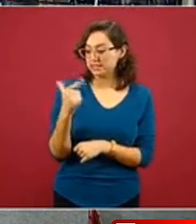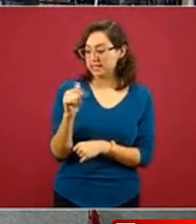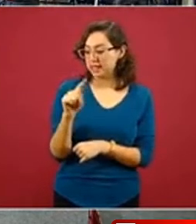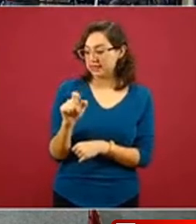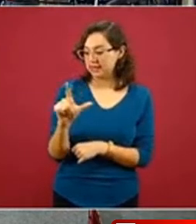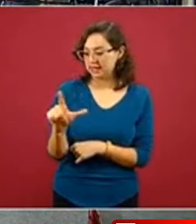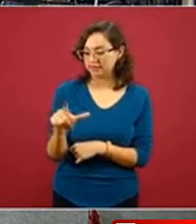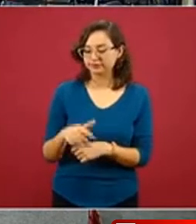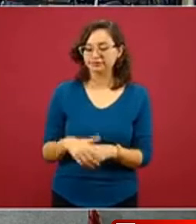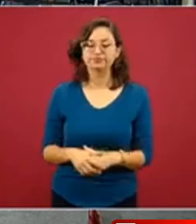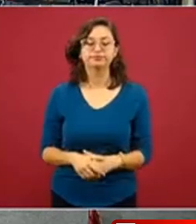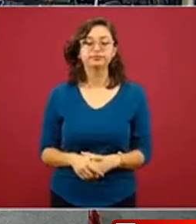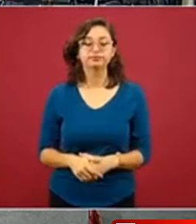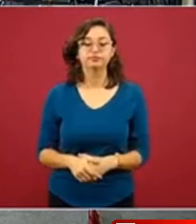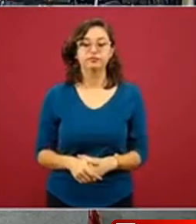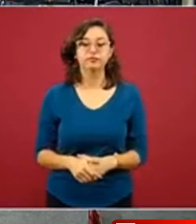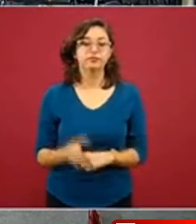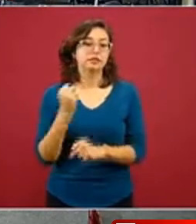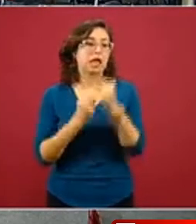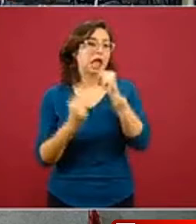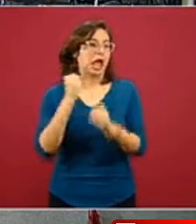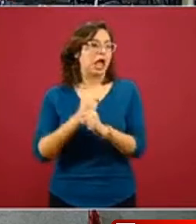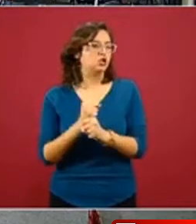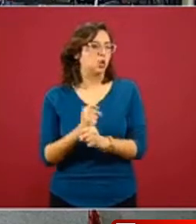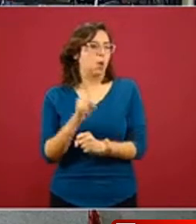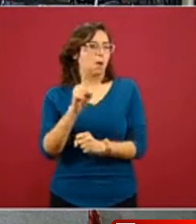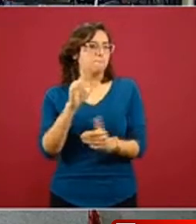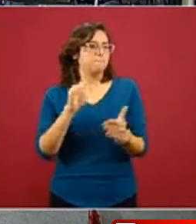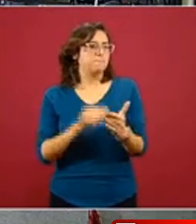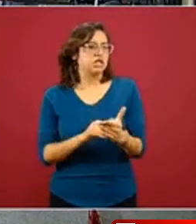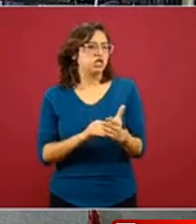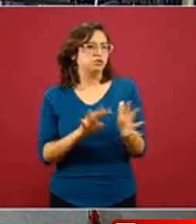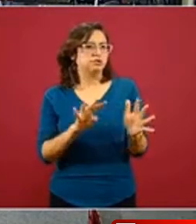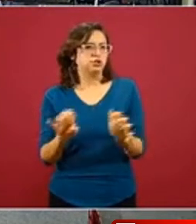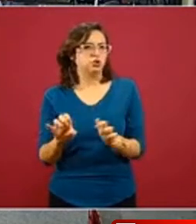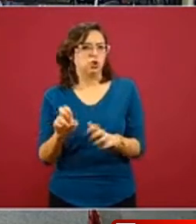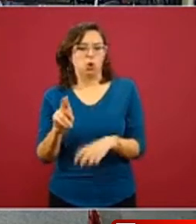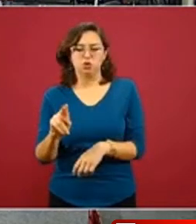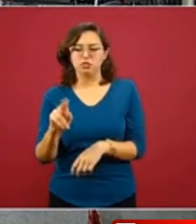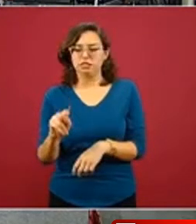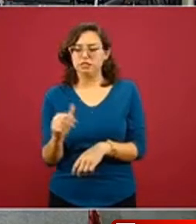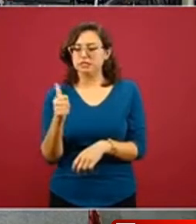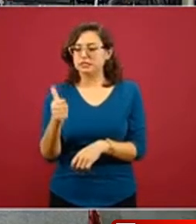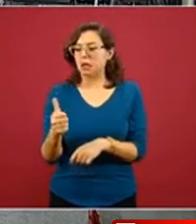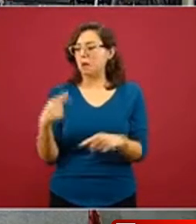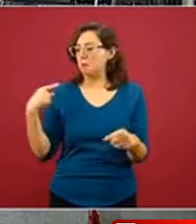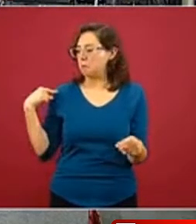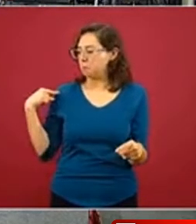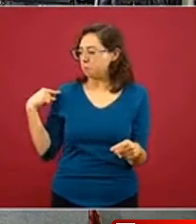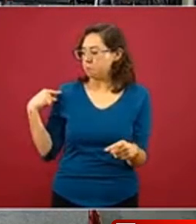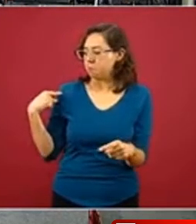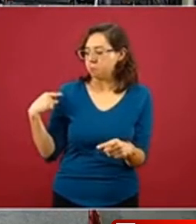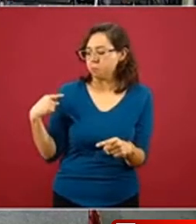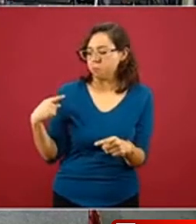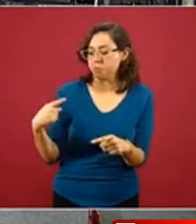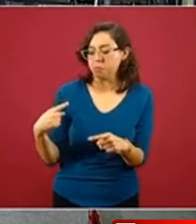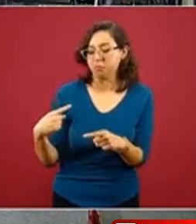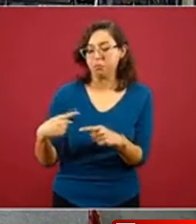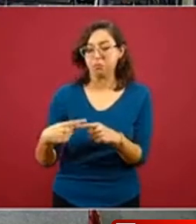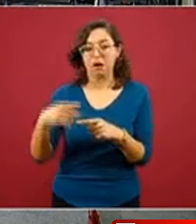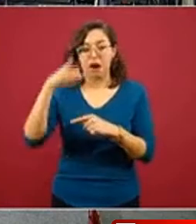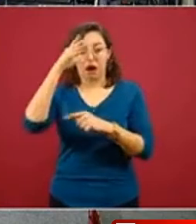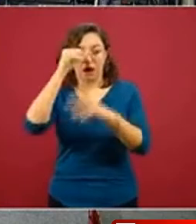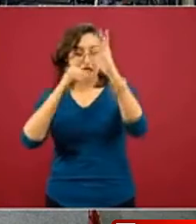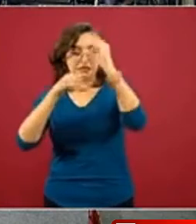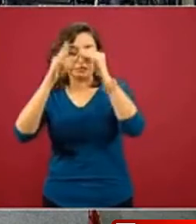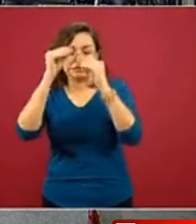Después esto se creó en 1986 y en realidad son pocos años los que hemos tenido como país para prepararnos